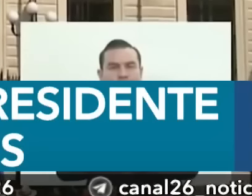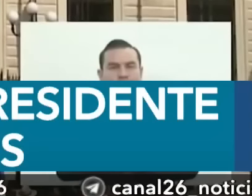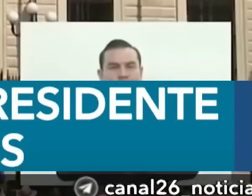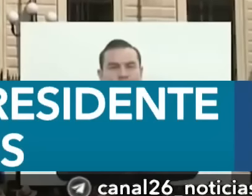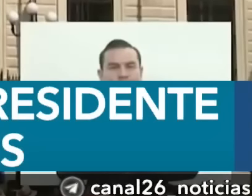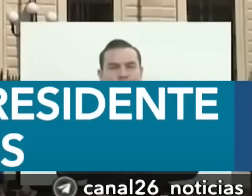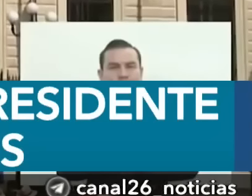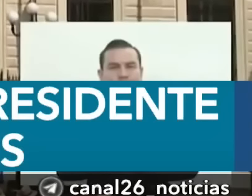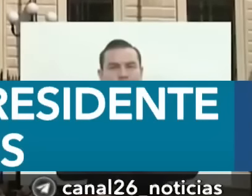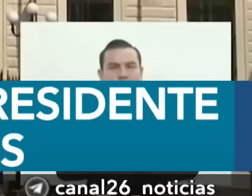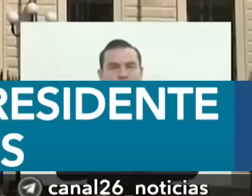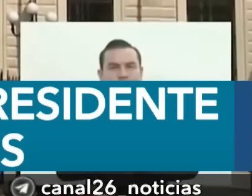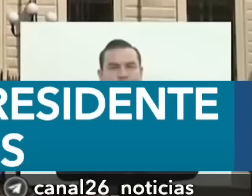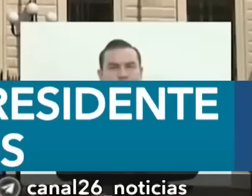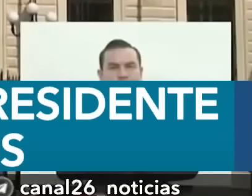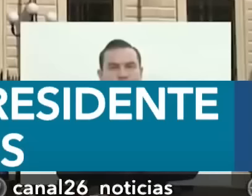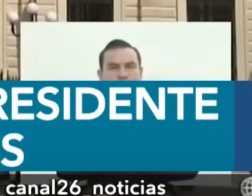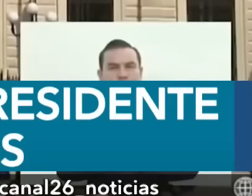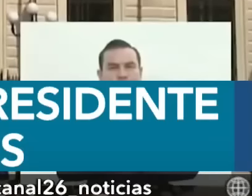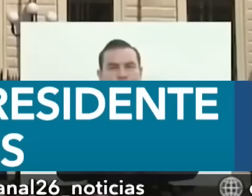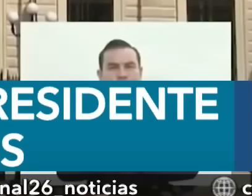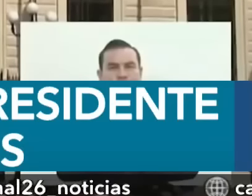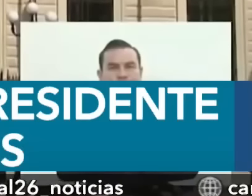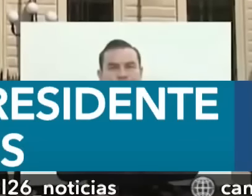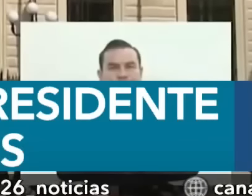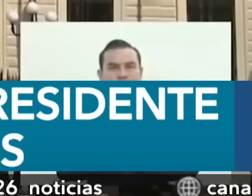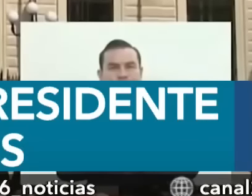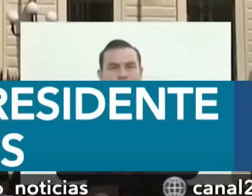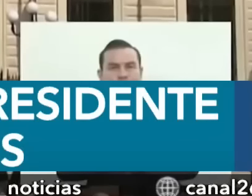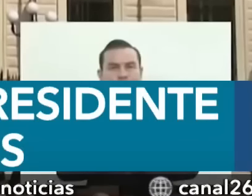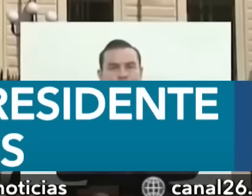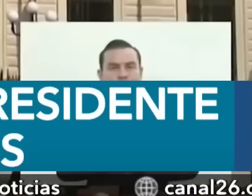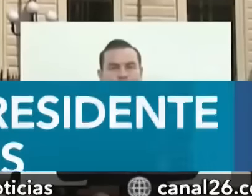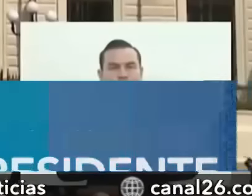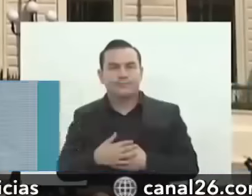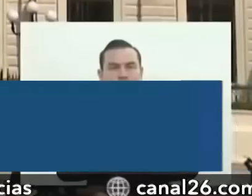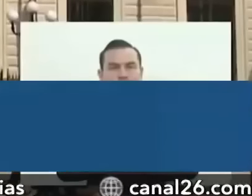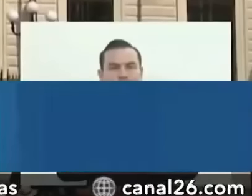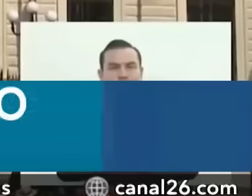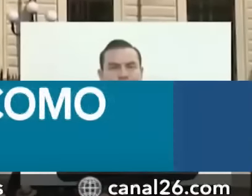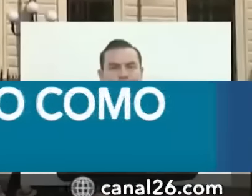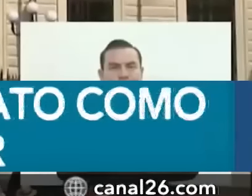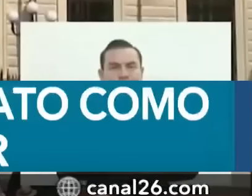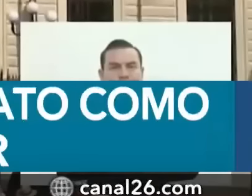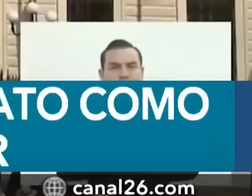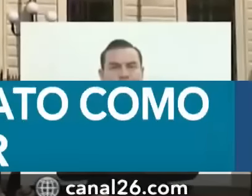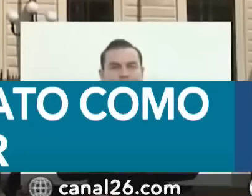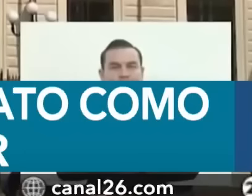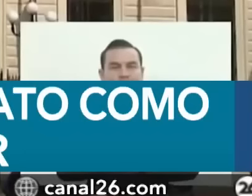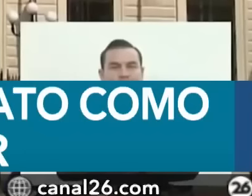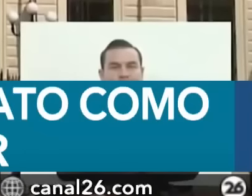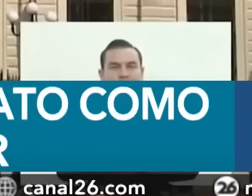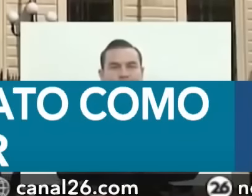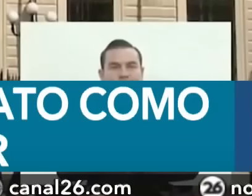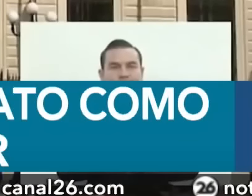el pueblo. Goza, es un presidente que goza de muchísima aceptación popular, lo que ha llevado a que el propio Bukele, en esta segunda